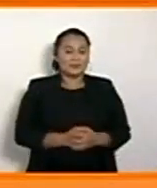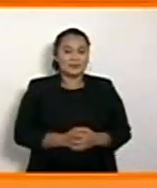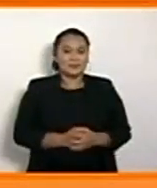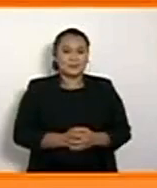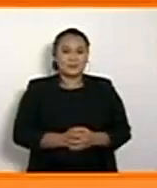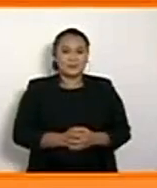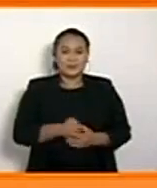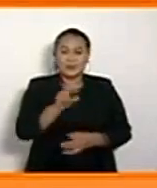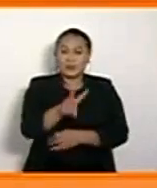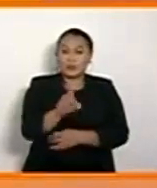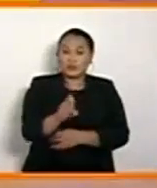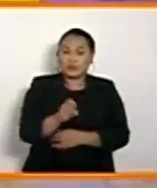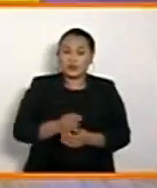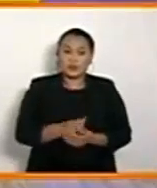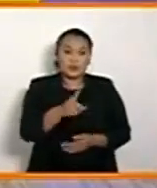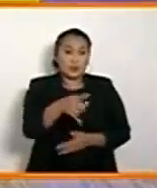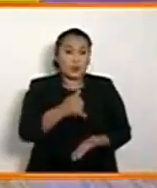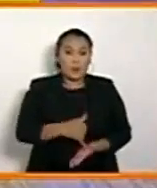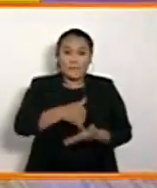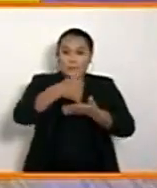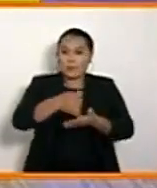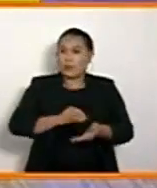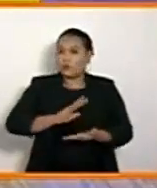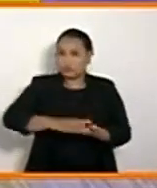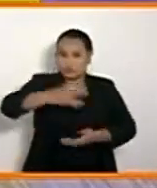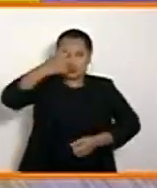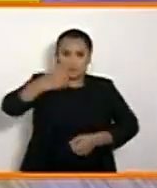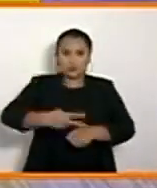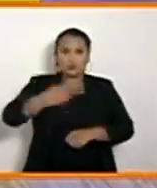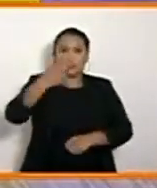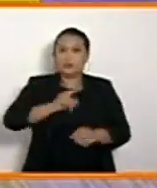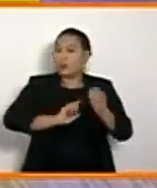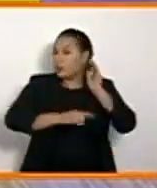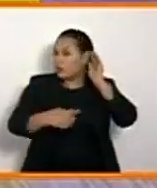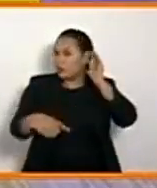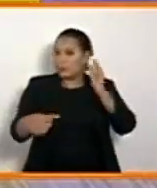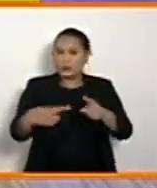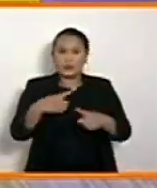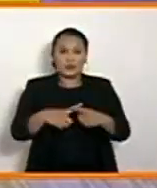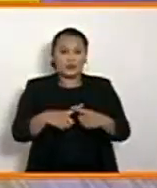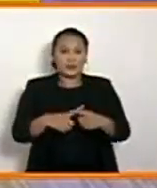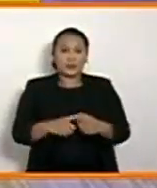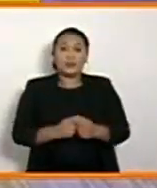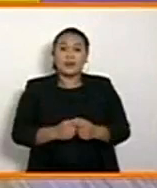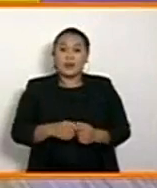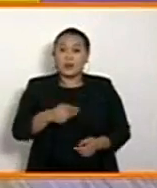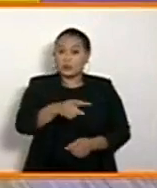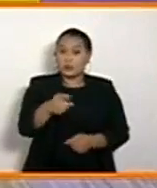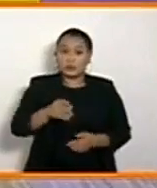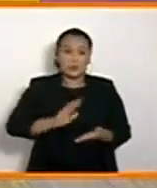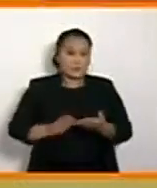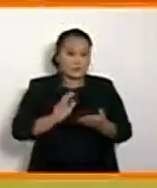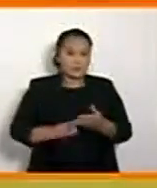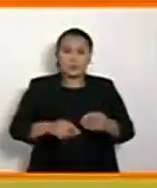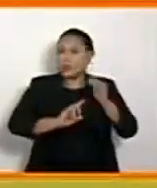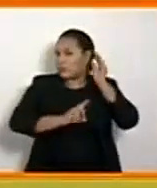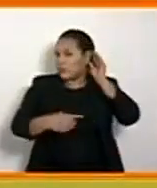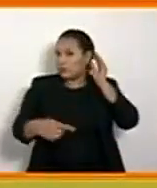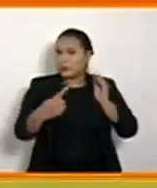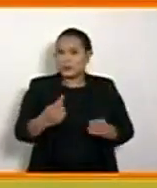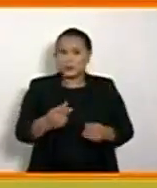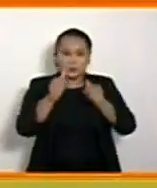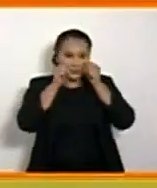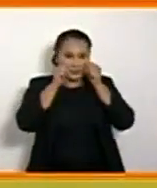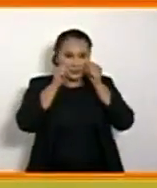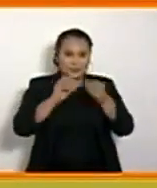Porque es el 2X. Recuerda, tu premio se multiplica por 2 en la diaria, pero si sos jugador para más 1, atentos, porque el número favorecido